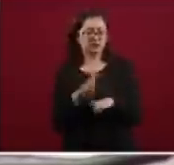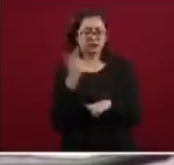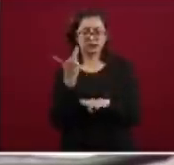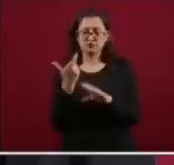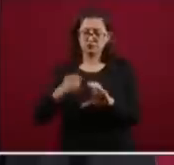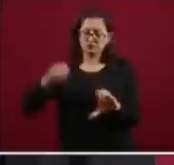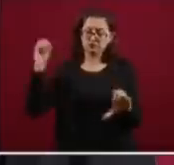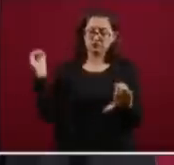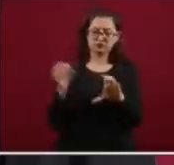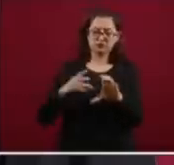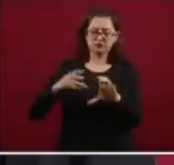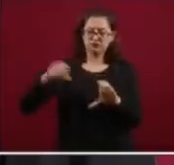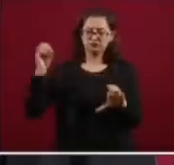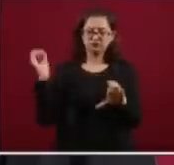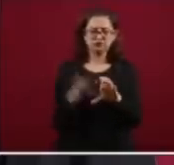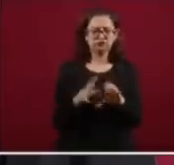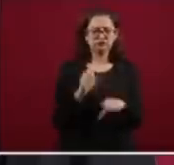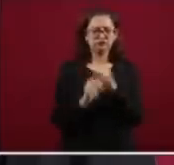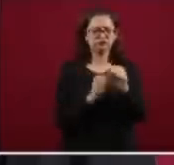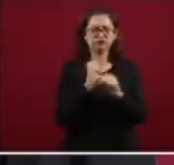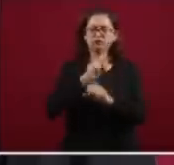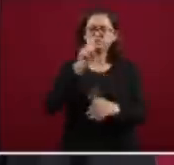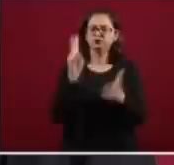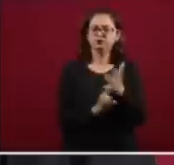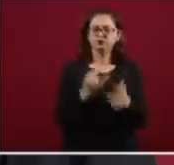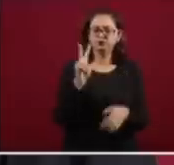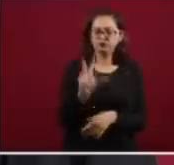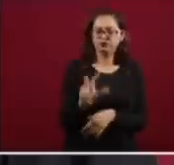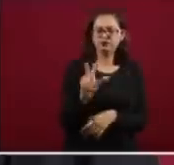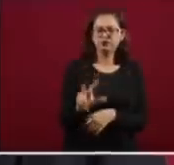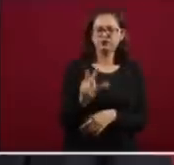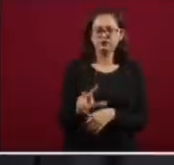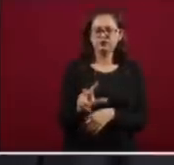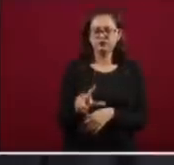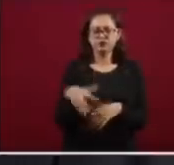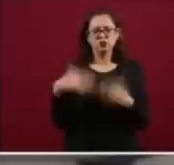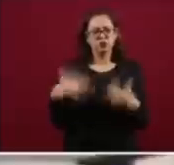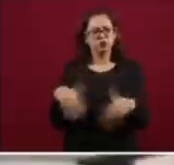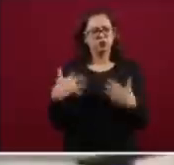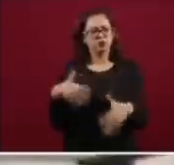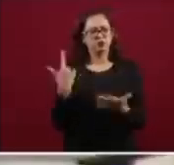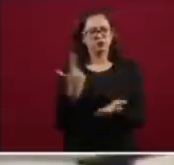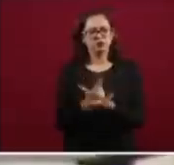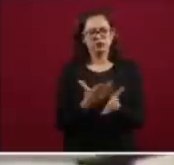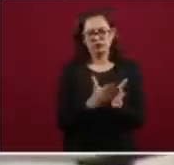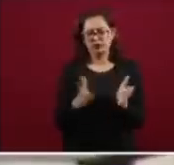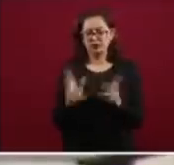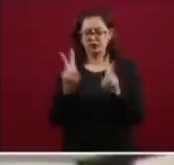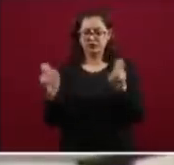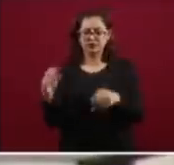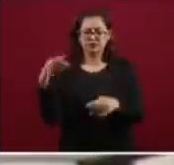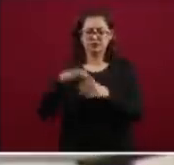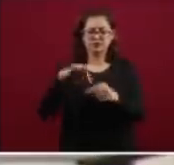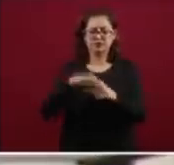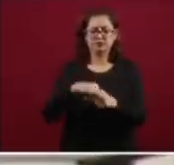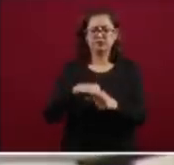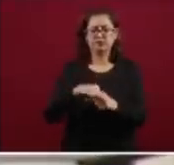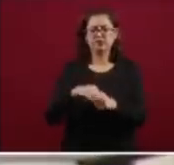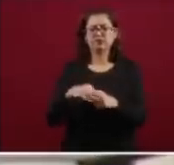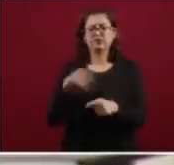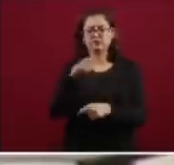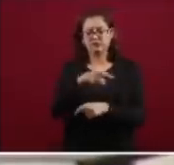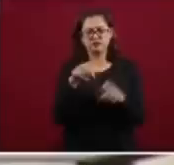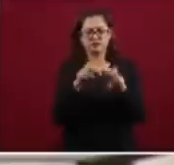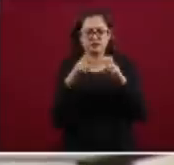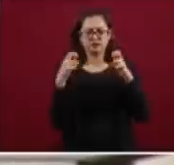e incluso en 2018 en un año pues crucial en materia electoral cuando la ley les impide a los